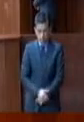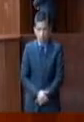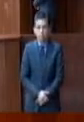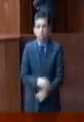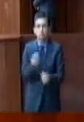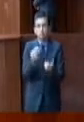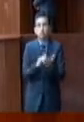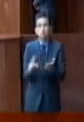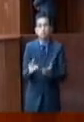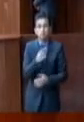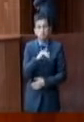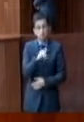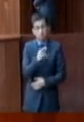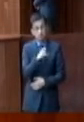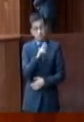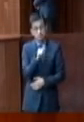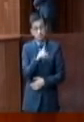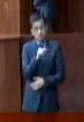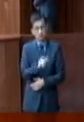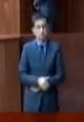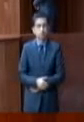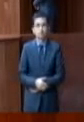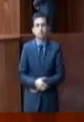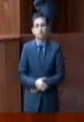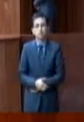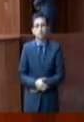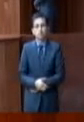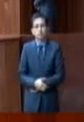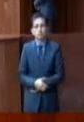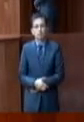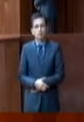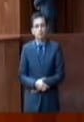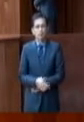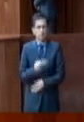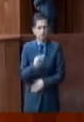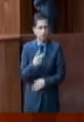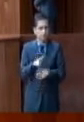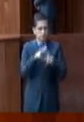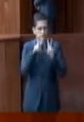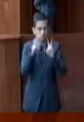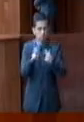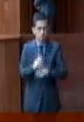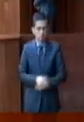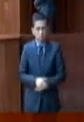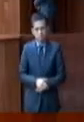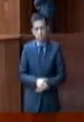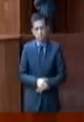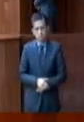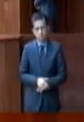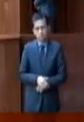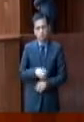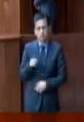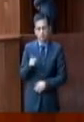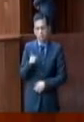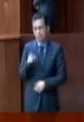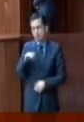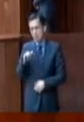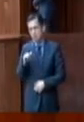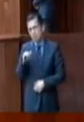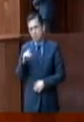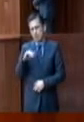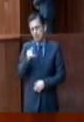magistral si en efecto en este en este asunto en materia de la cuenta pues se trata de un